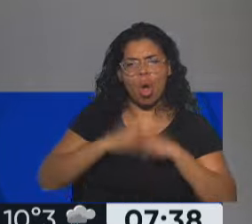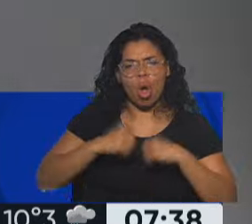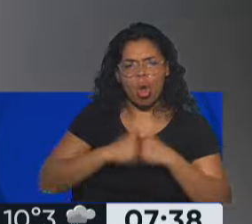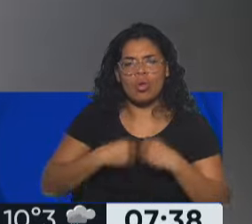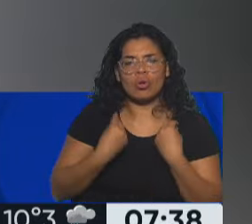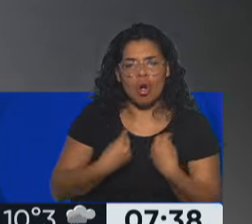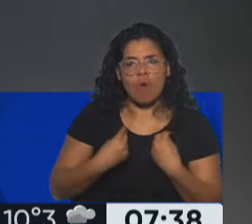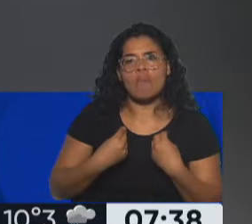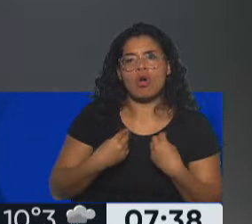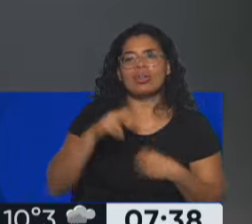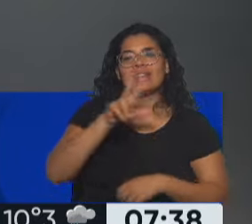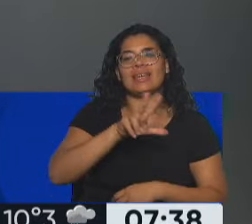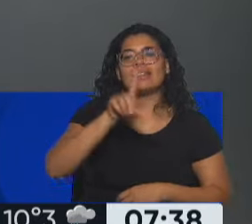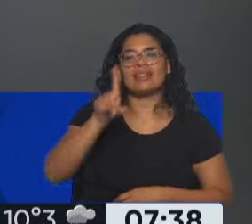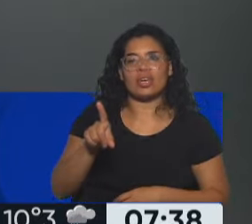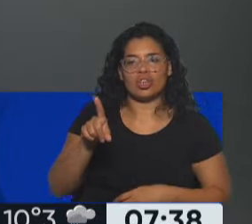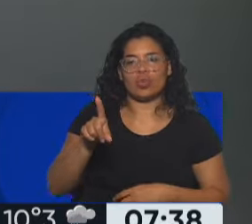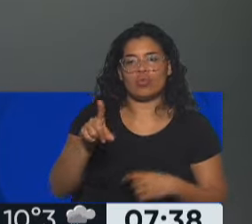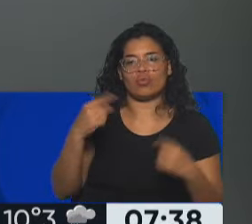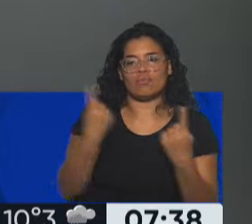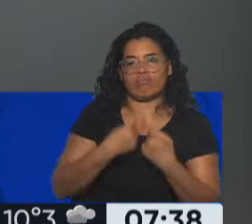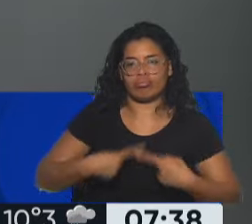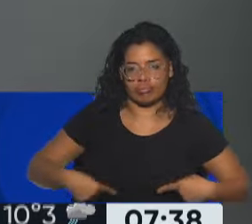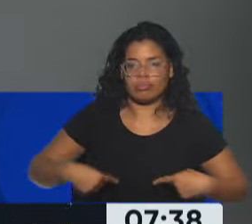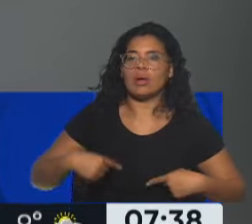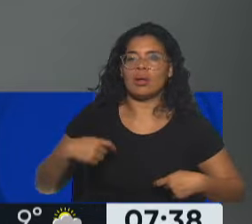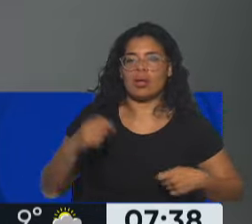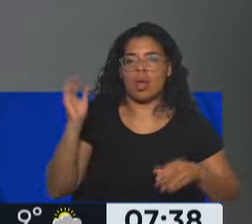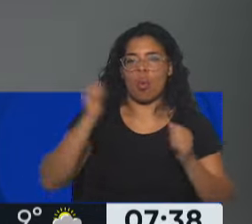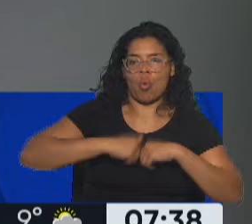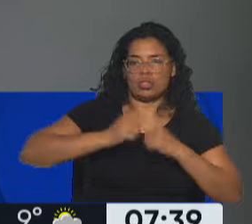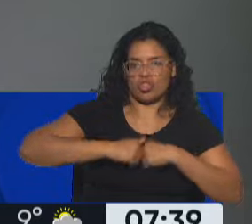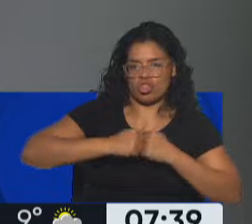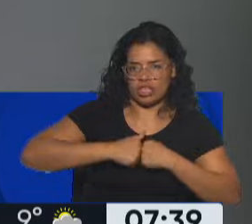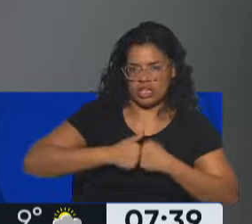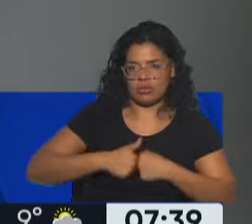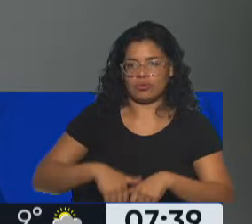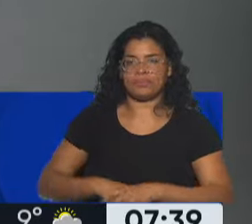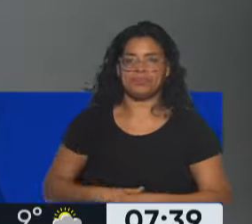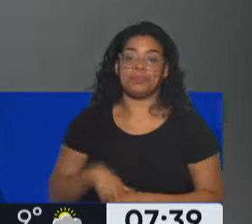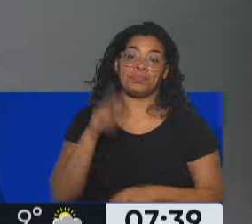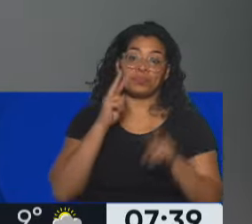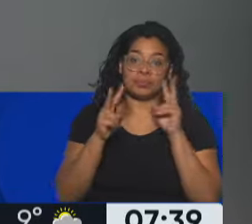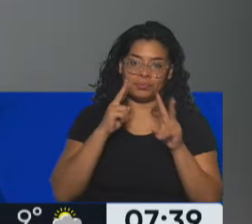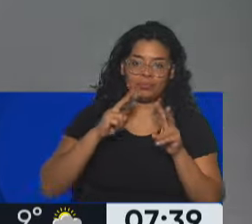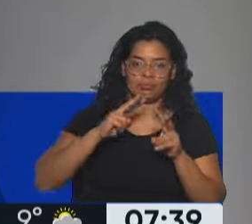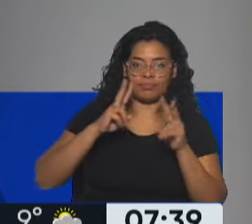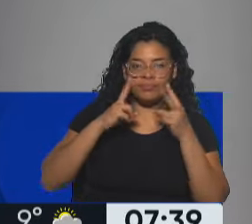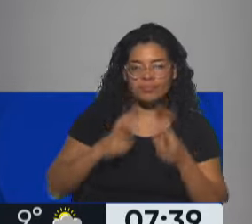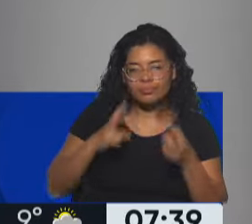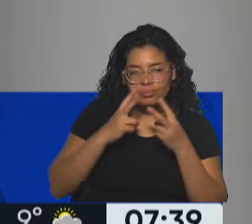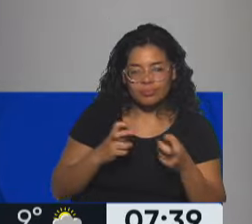31 paquetes guardados en patinetas y rollos de cable. Fíjate vos, le buscan la vuelta, la